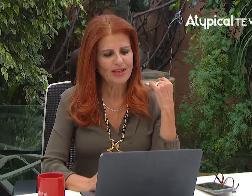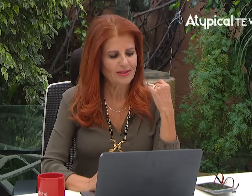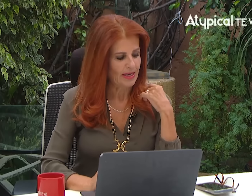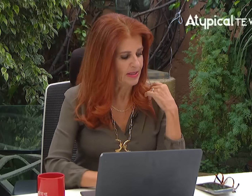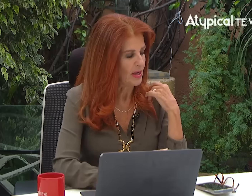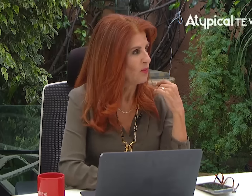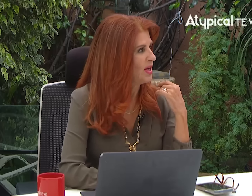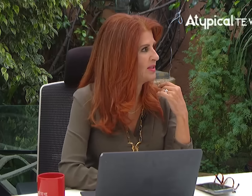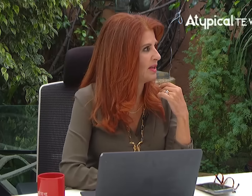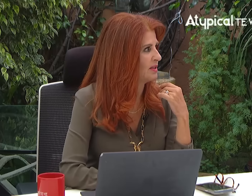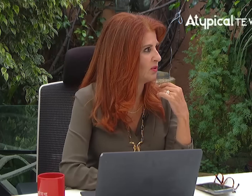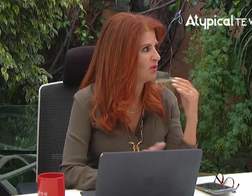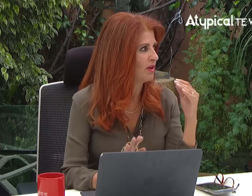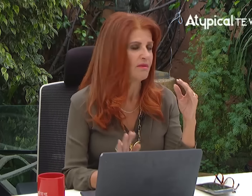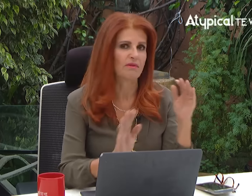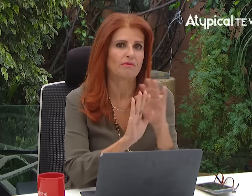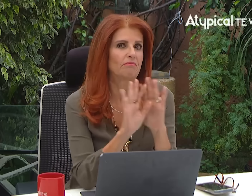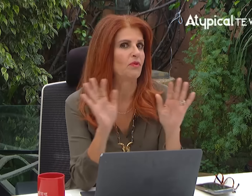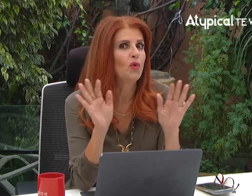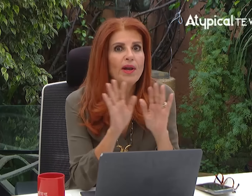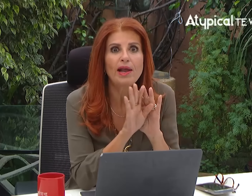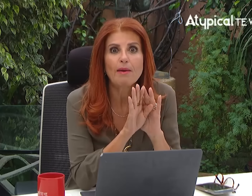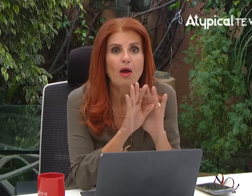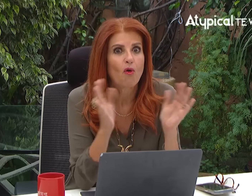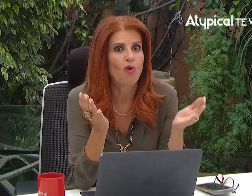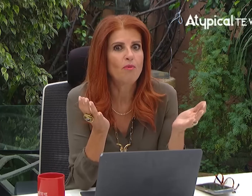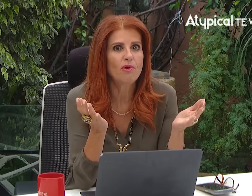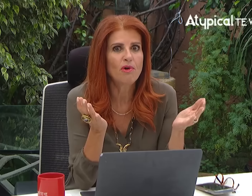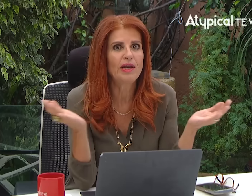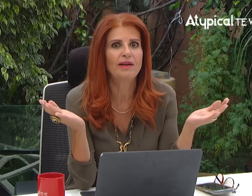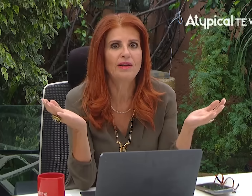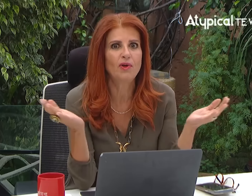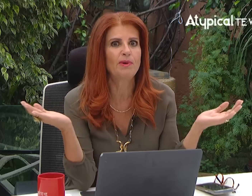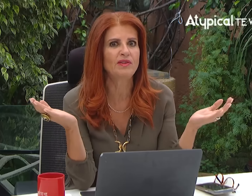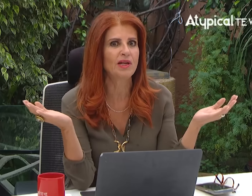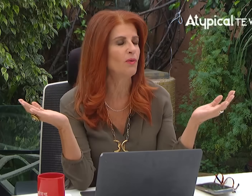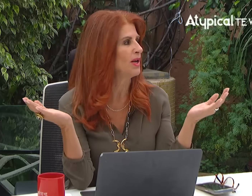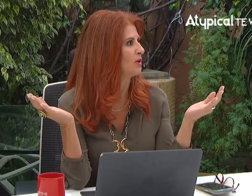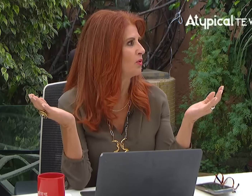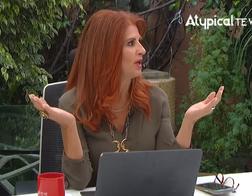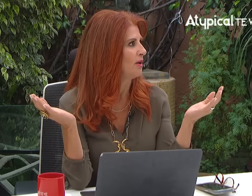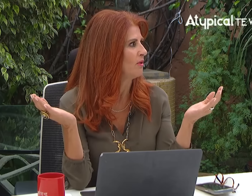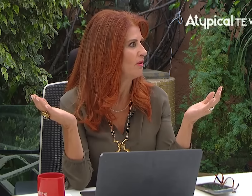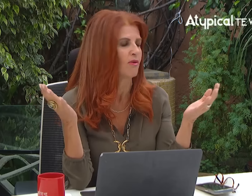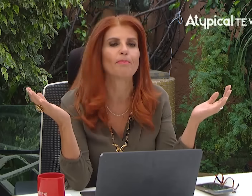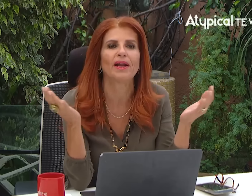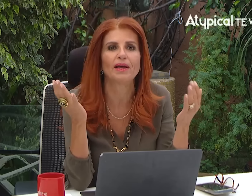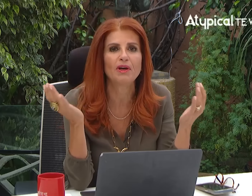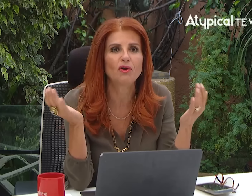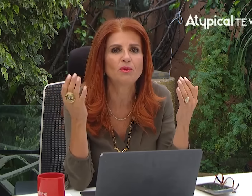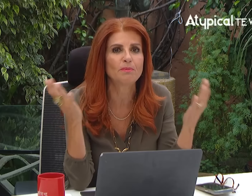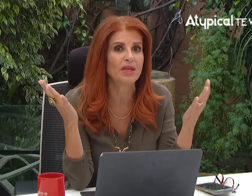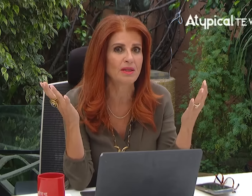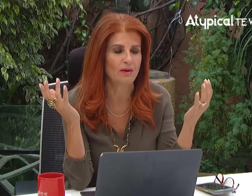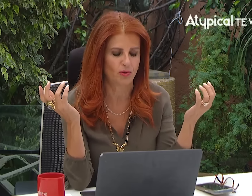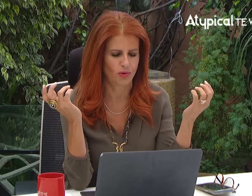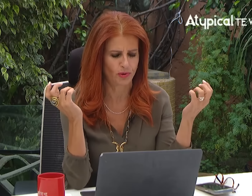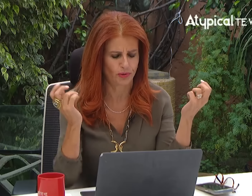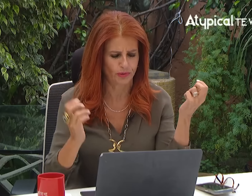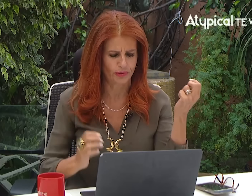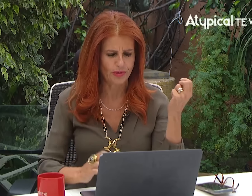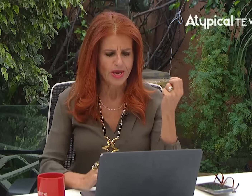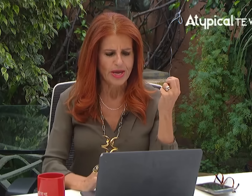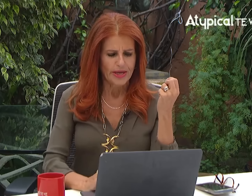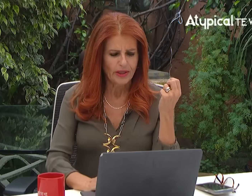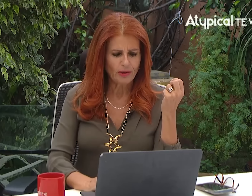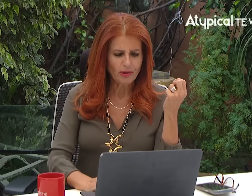entonces y según él sigue siendo sin no era Cómo en enero iba a serc algo electorero para que vean Cómo mienten los